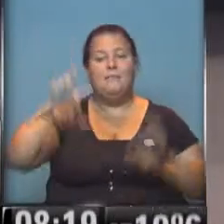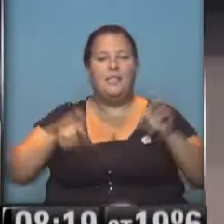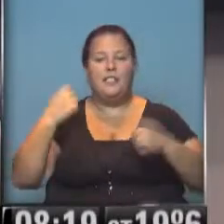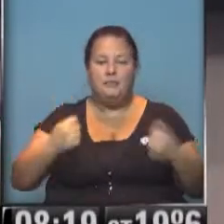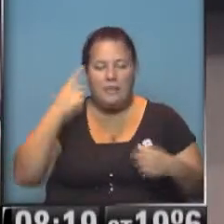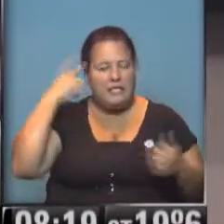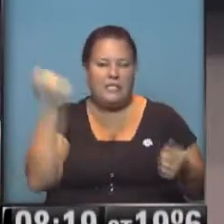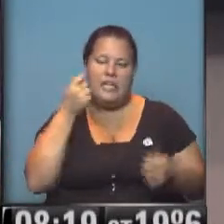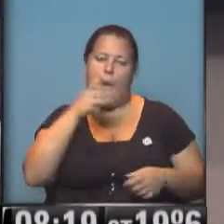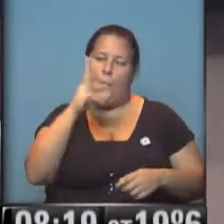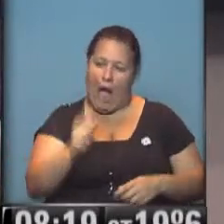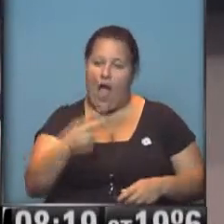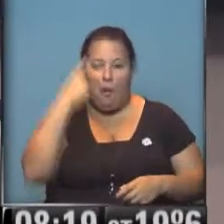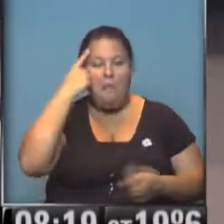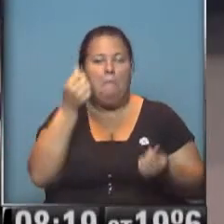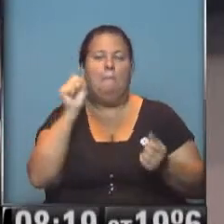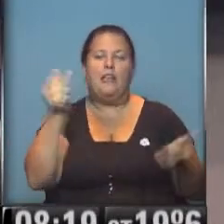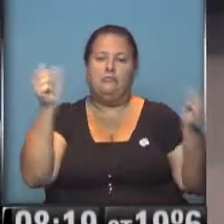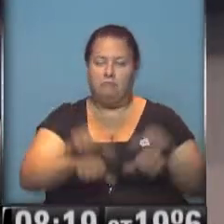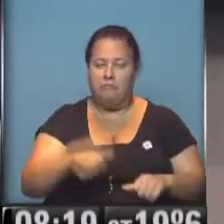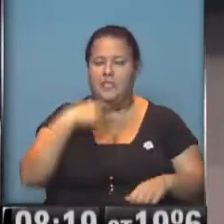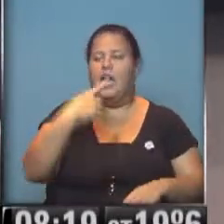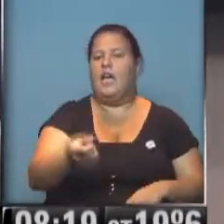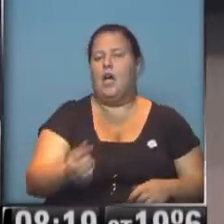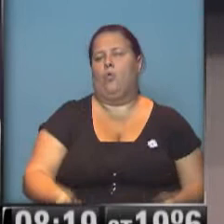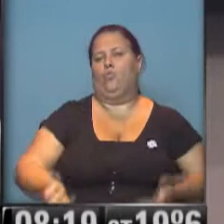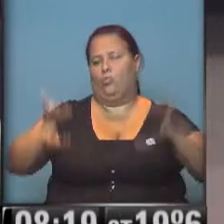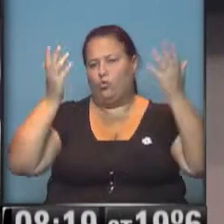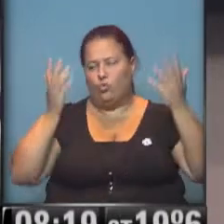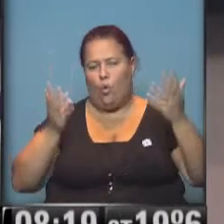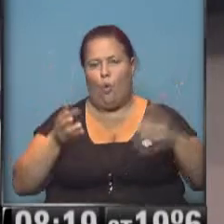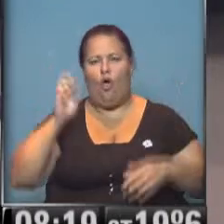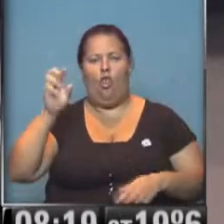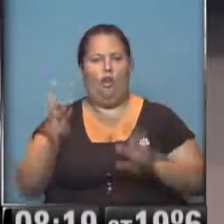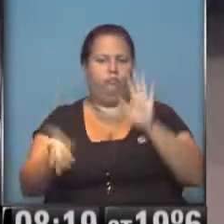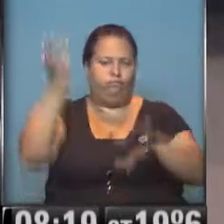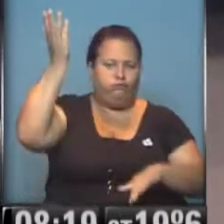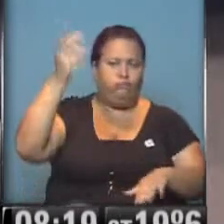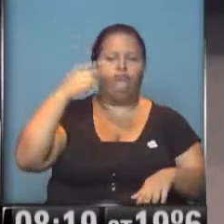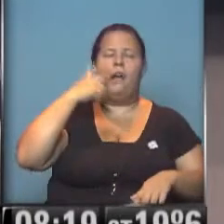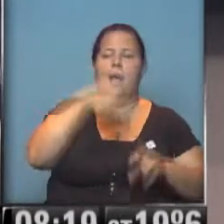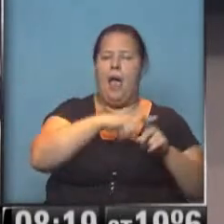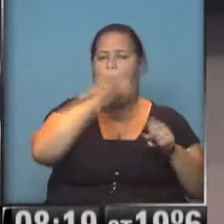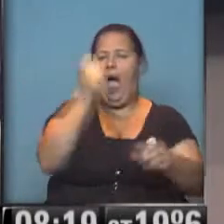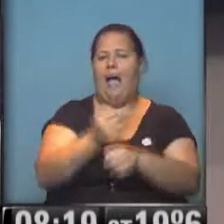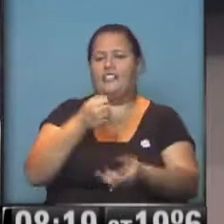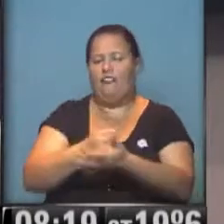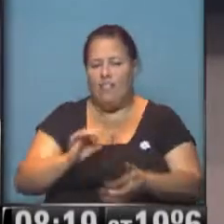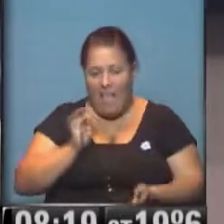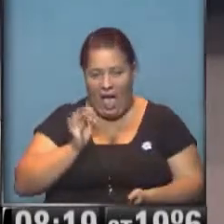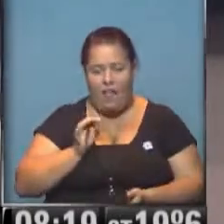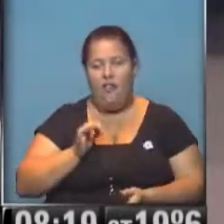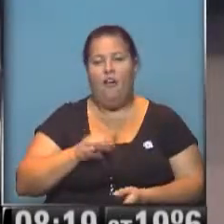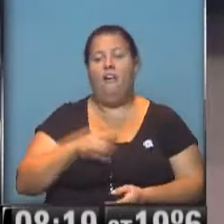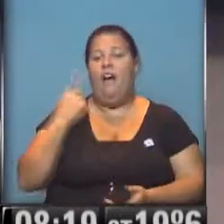fuerte la versión los bancos inclusive aquí va a saber muchísimo el dólar desde el principio hacia fin de año tuvieron